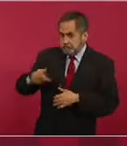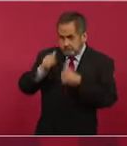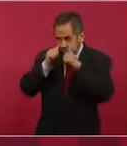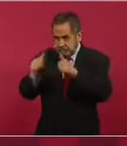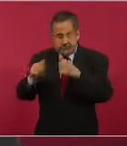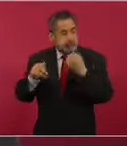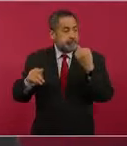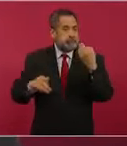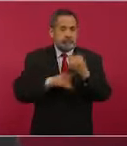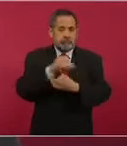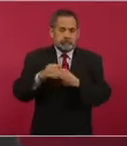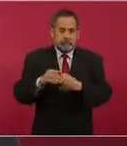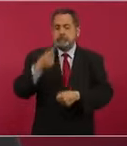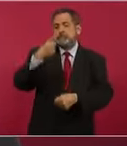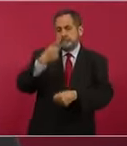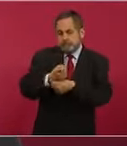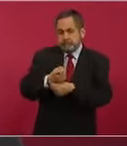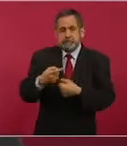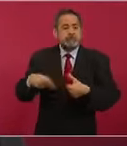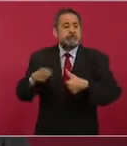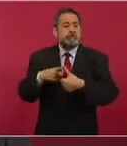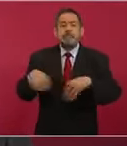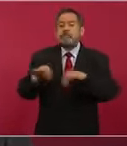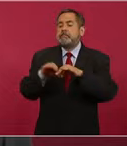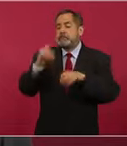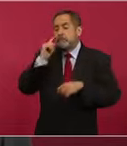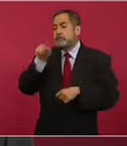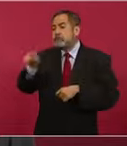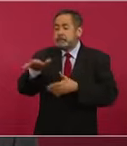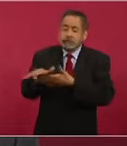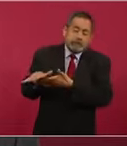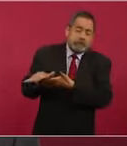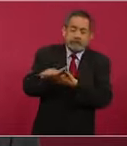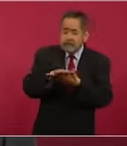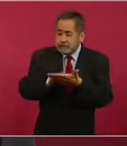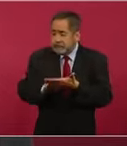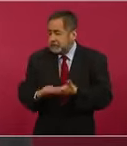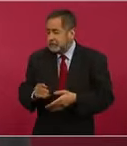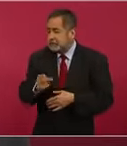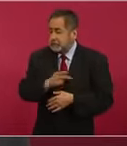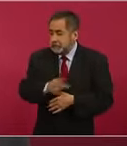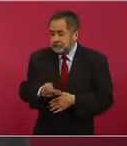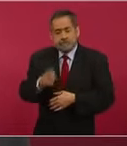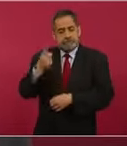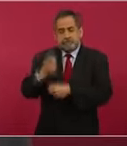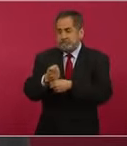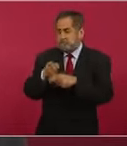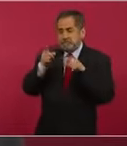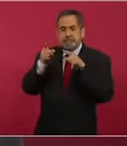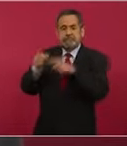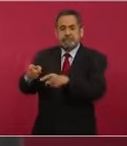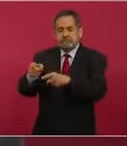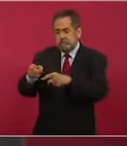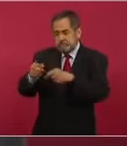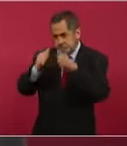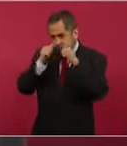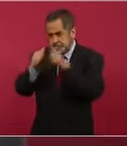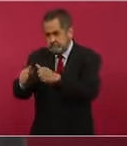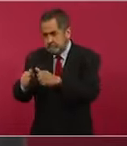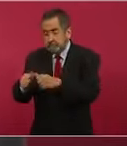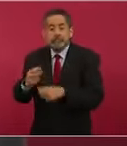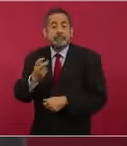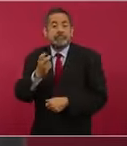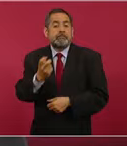está dando preferencia a los más humildes, a los más necesitados, y eso los pone